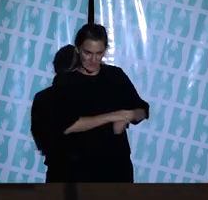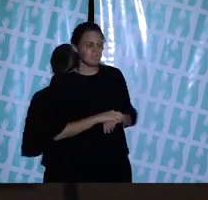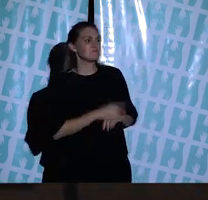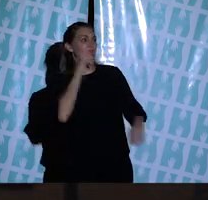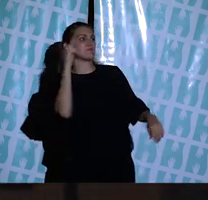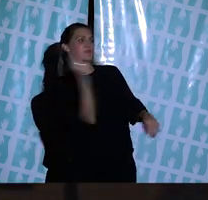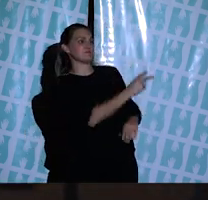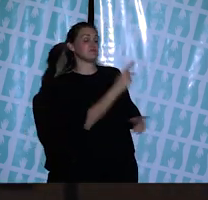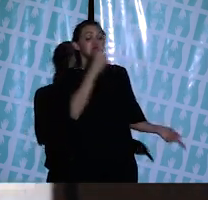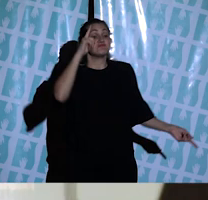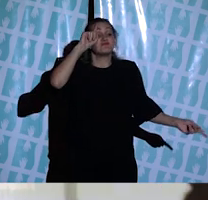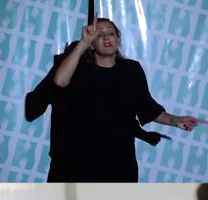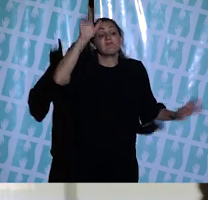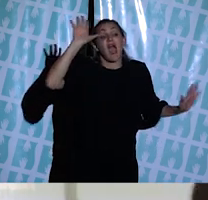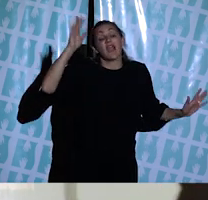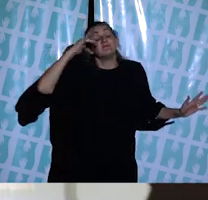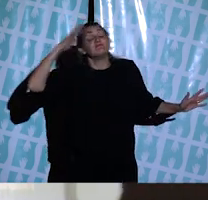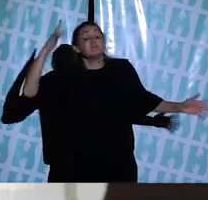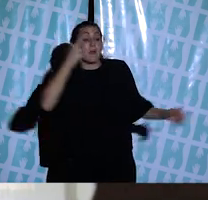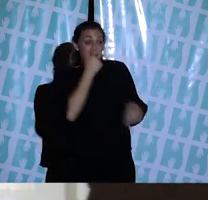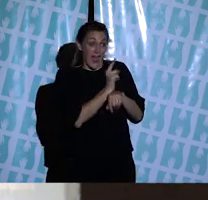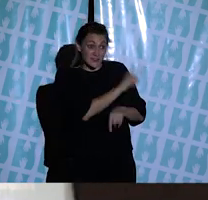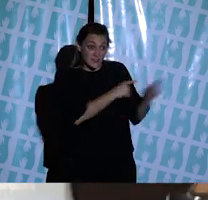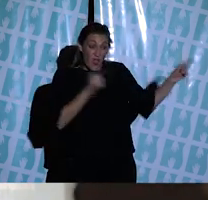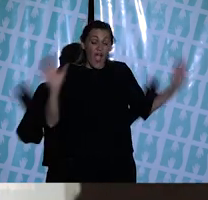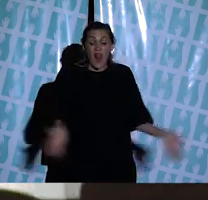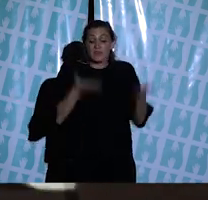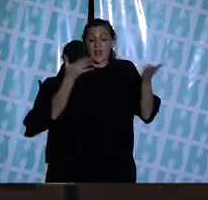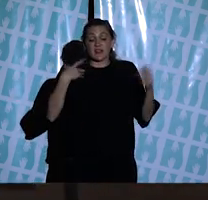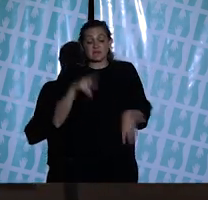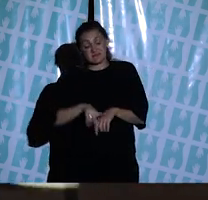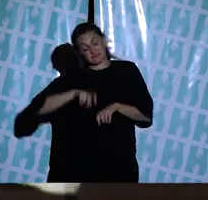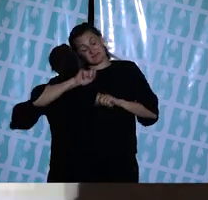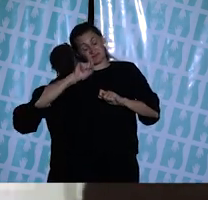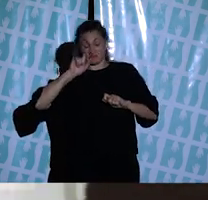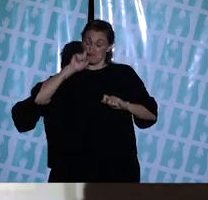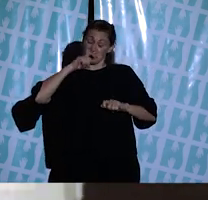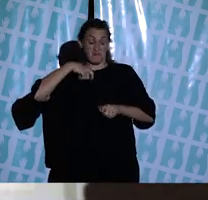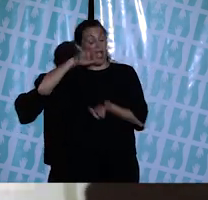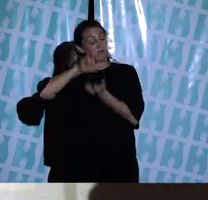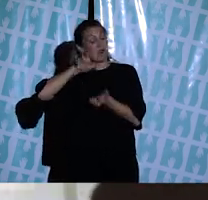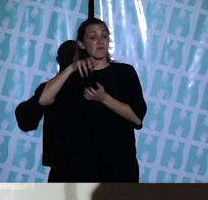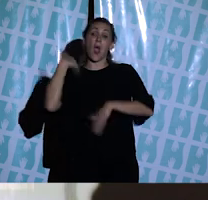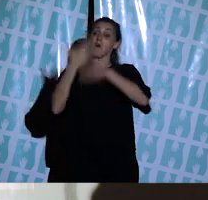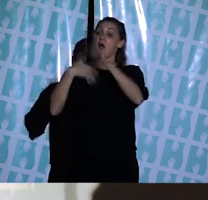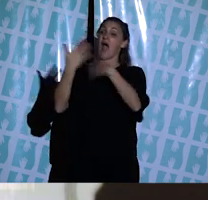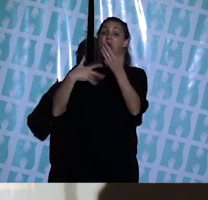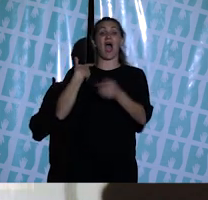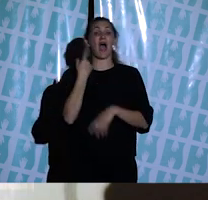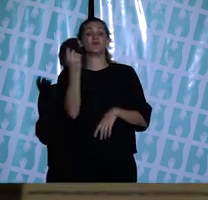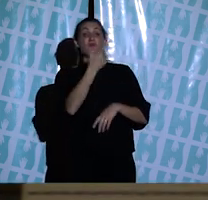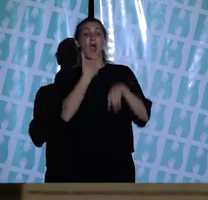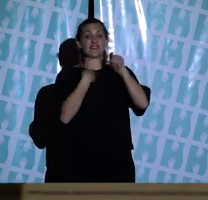Bueno, imagínense el perrito ese, ¿no? Ese perrito se levanta a la mañana, juega con su dueña, ¿no?